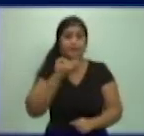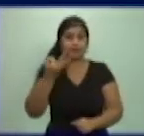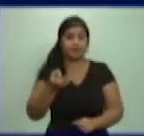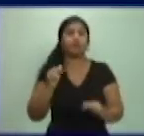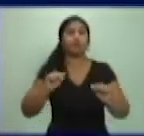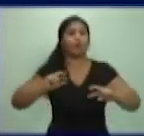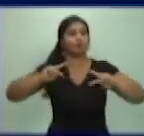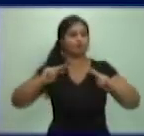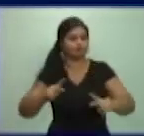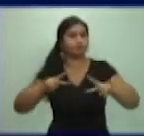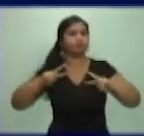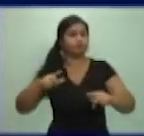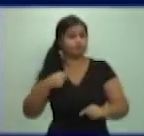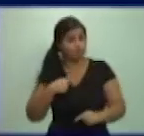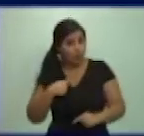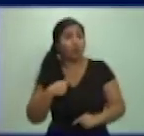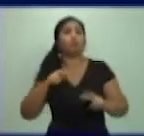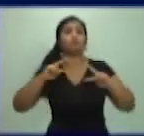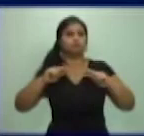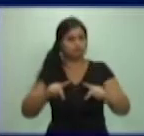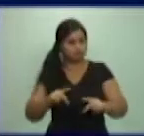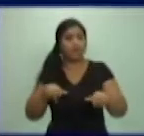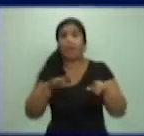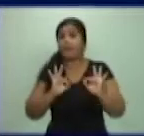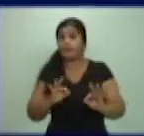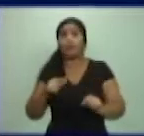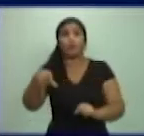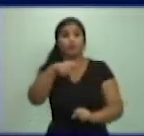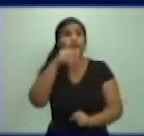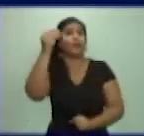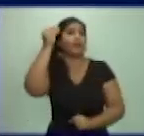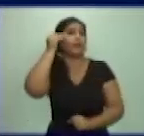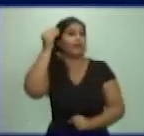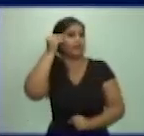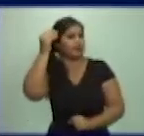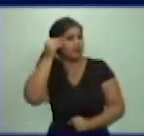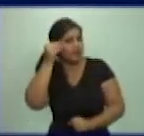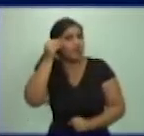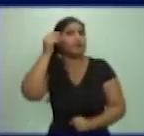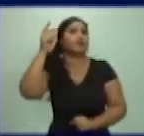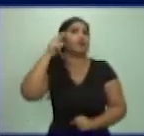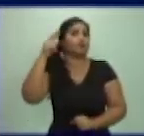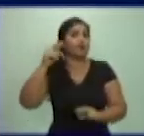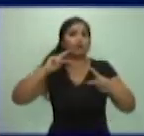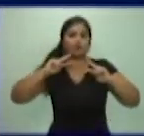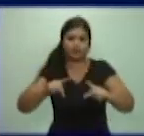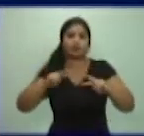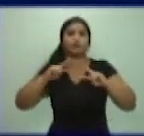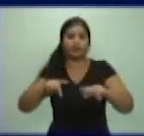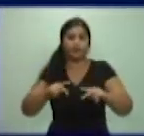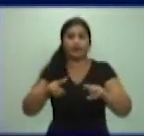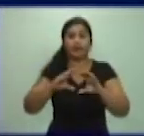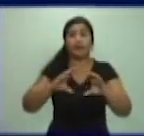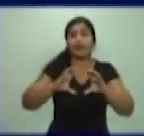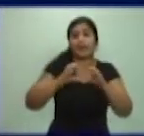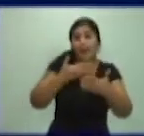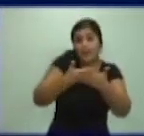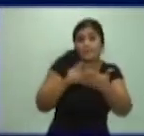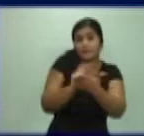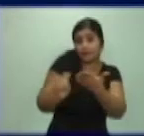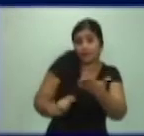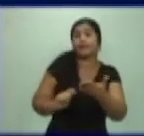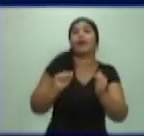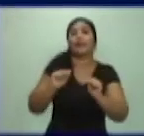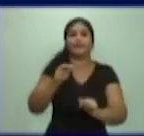otra vez, y así como yo lo estoy repitiendo acá, usted se lo tiene que repetir una y otra vez en el examen para poder dar una